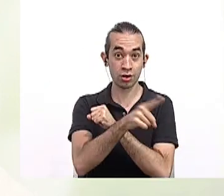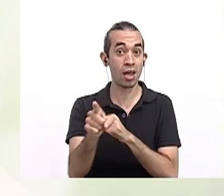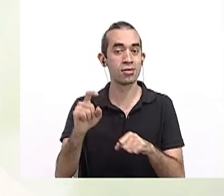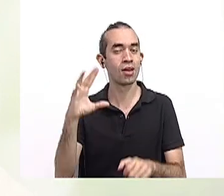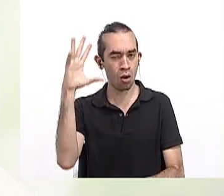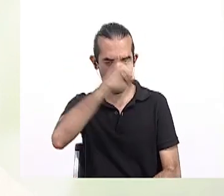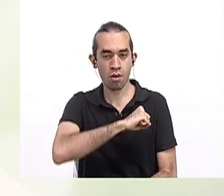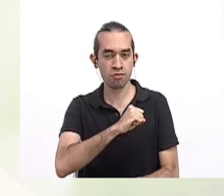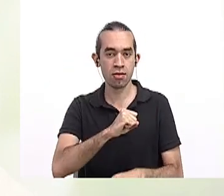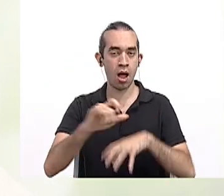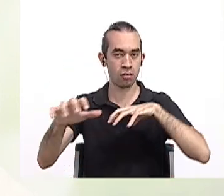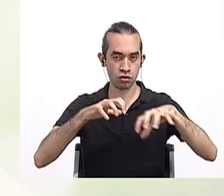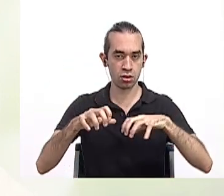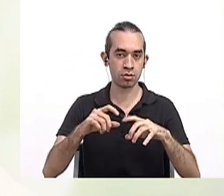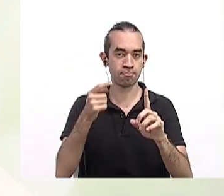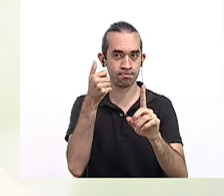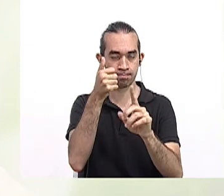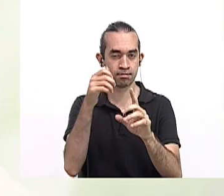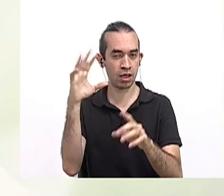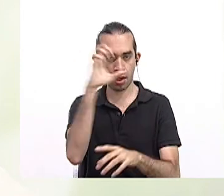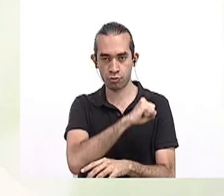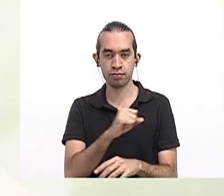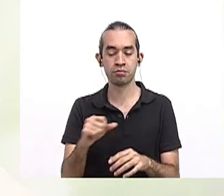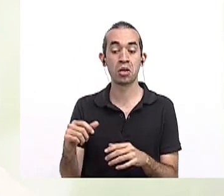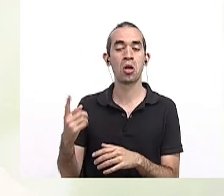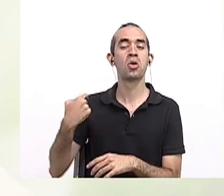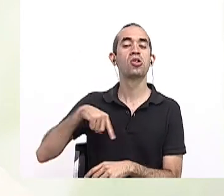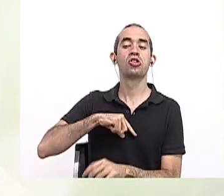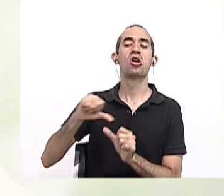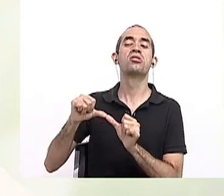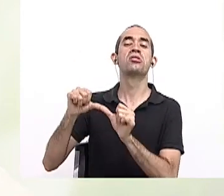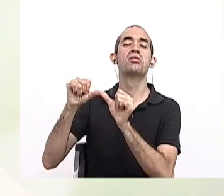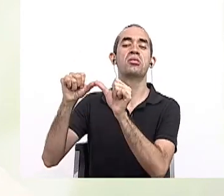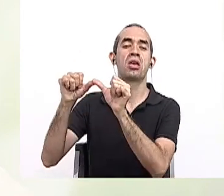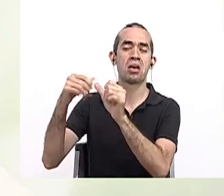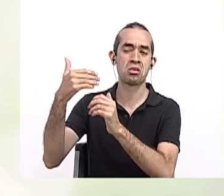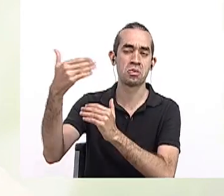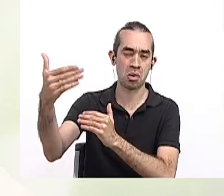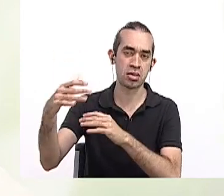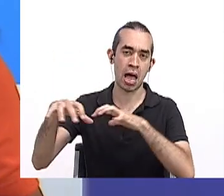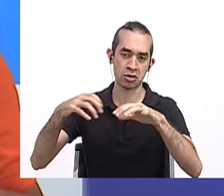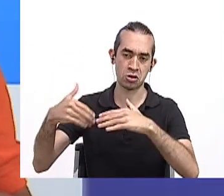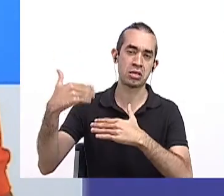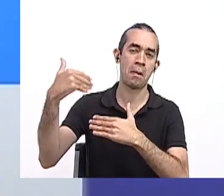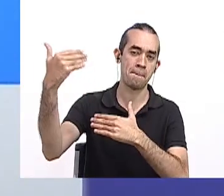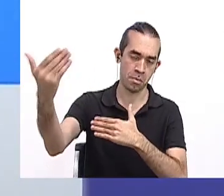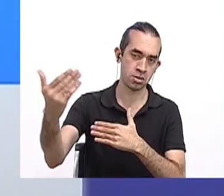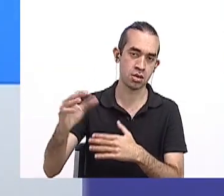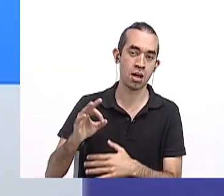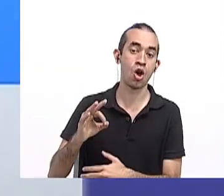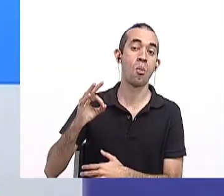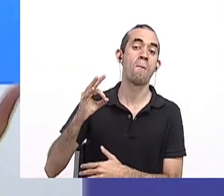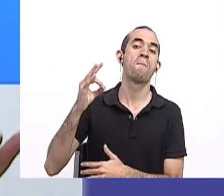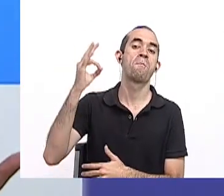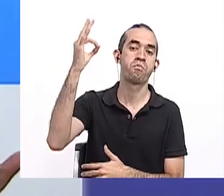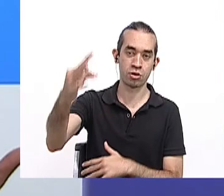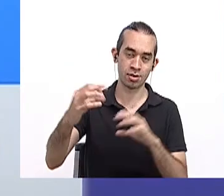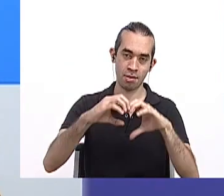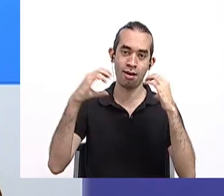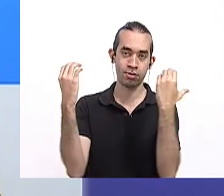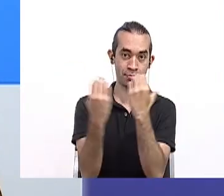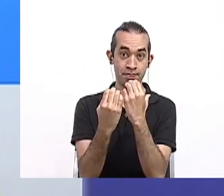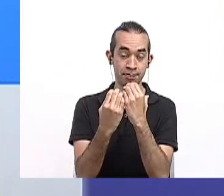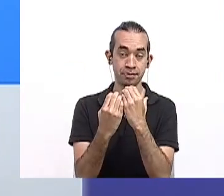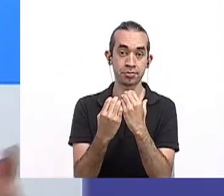identificar estas acciones continuaremos con estas acciones más adelante en la siguiente clase